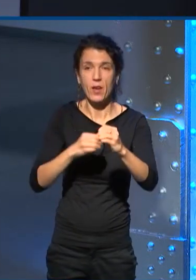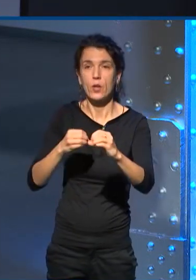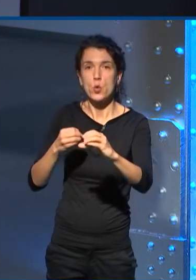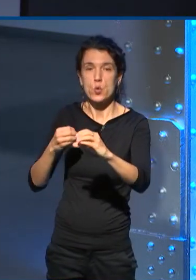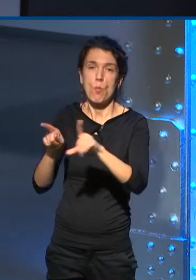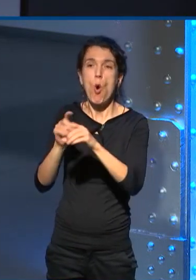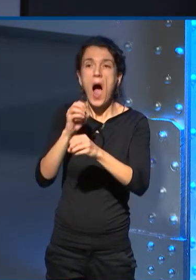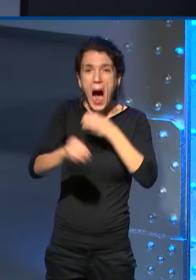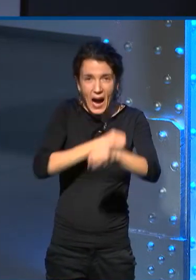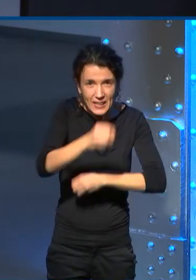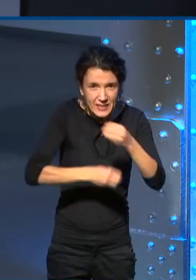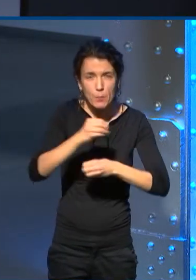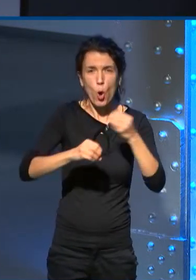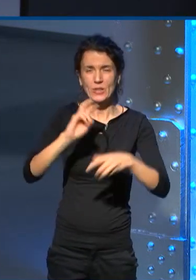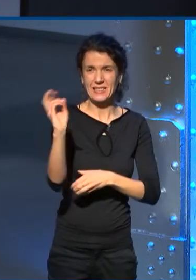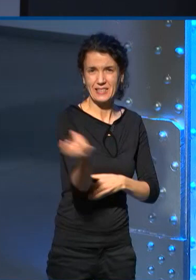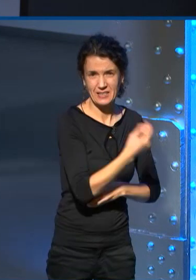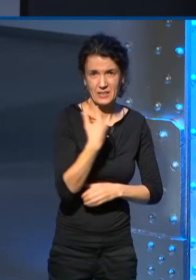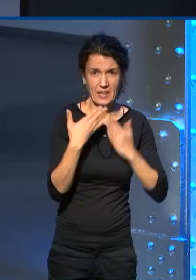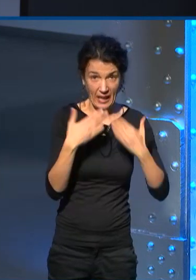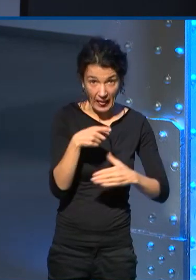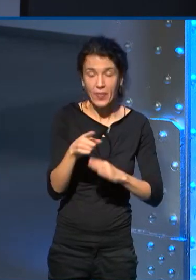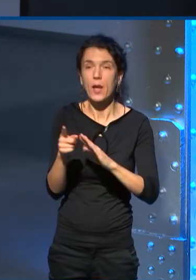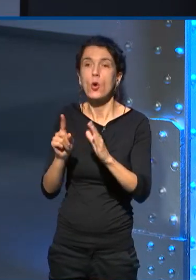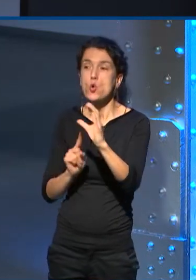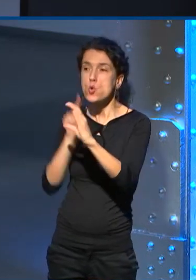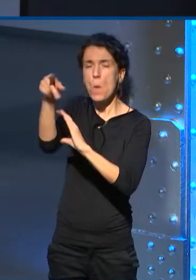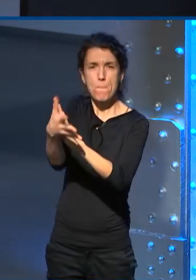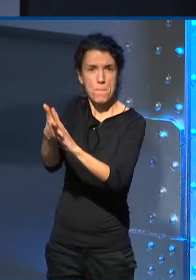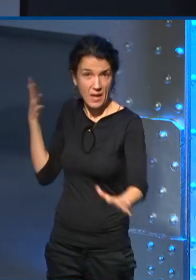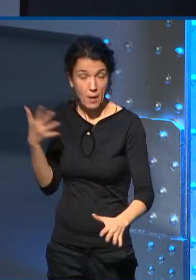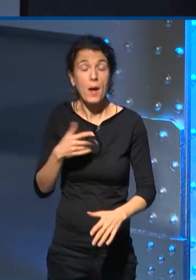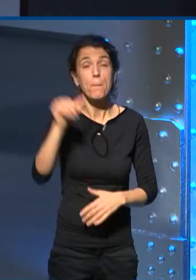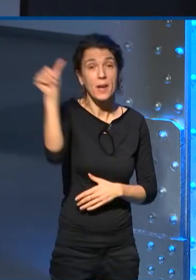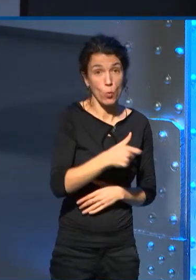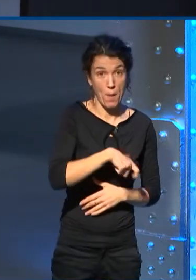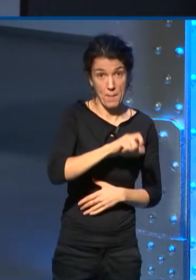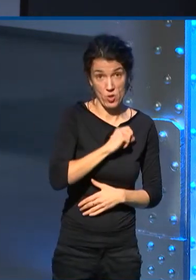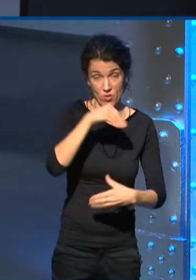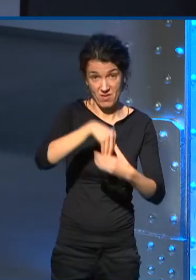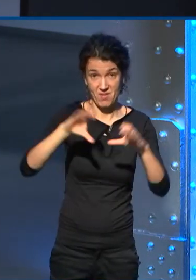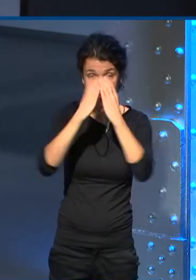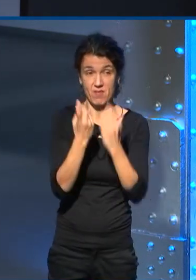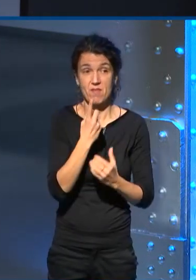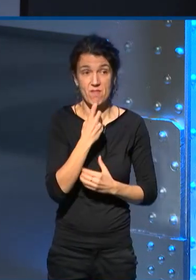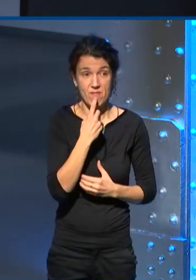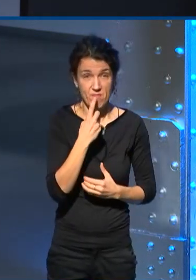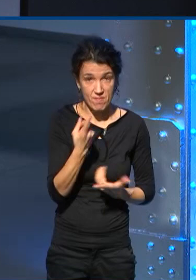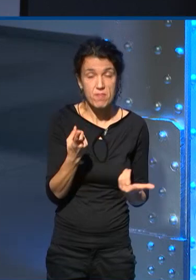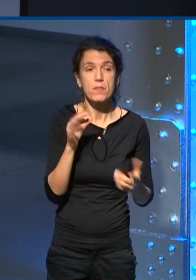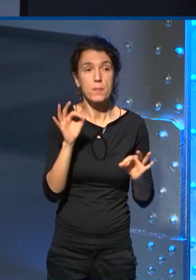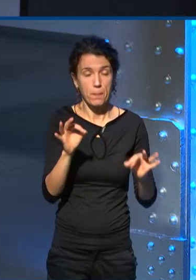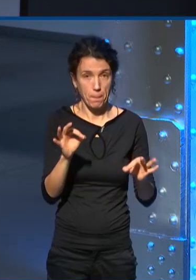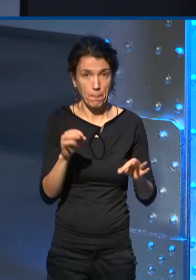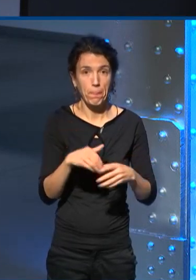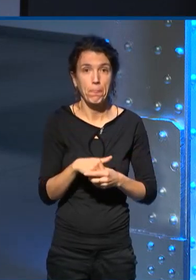eyectando átomos de xenón, por ejemplo, pues se viajará mucho más rápido. Esta es una película española sobre Marte, Stranded, que significa como